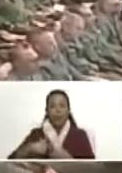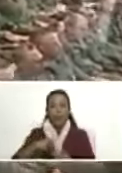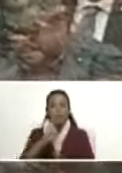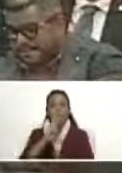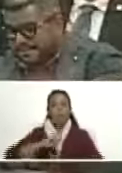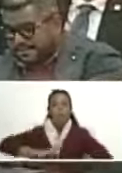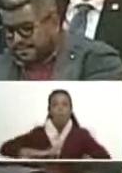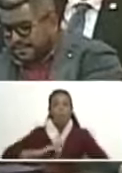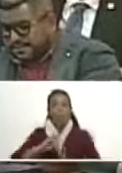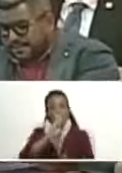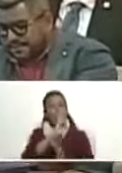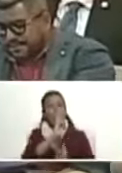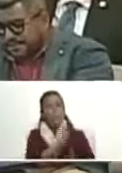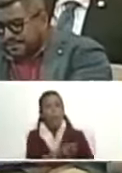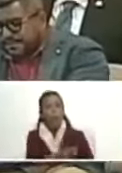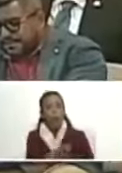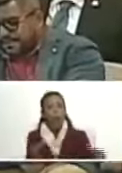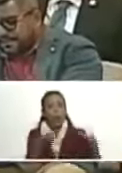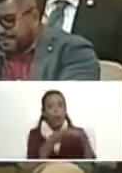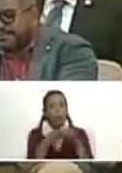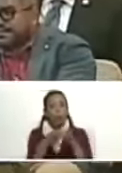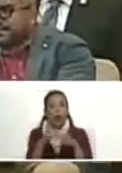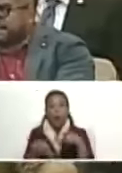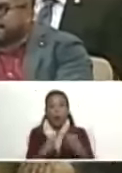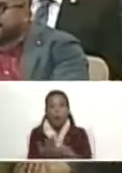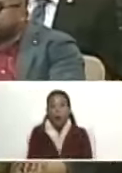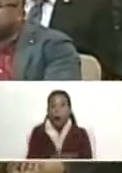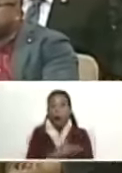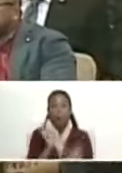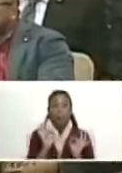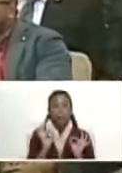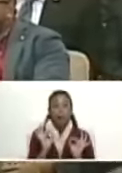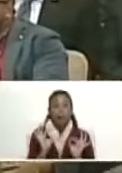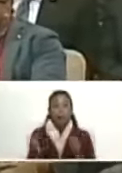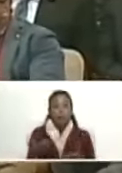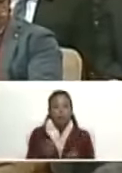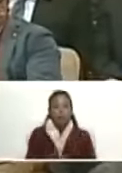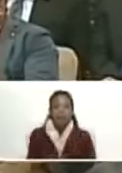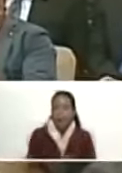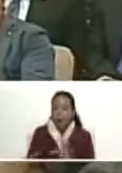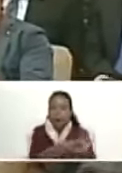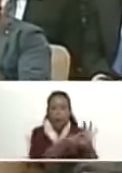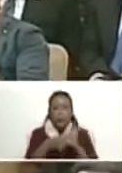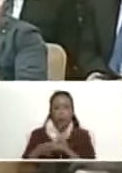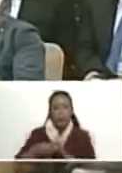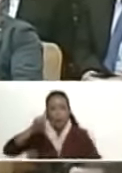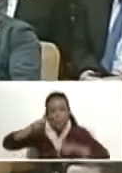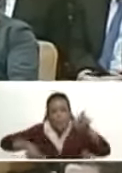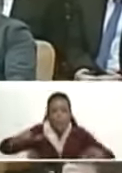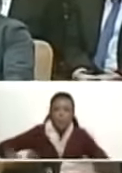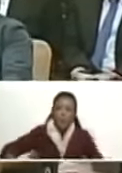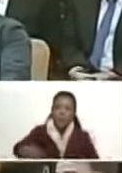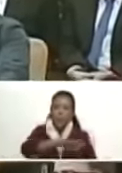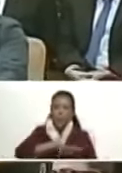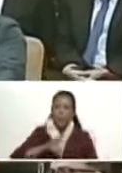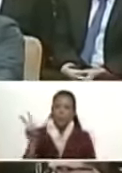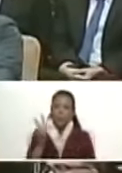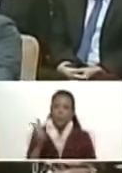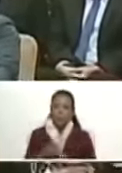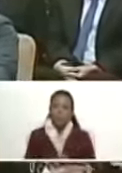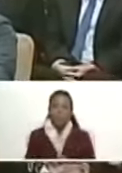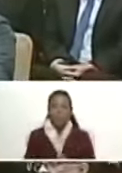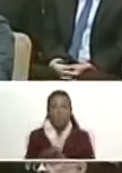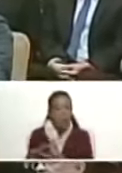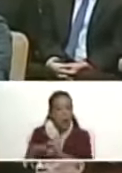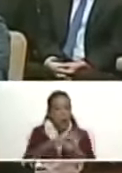respuesta unida, nacional, como nunca antes hemos dado. La unión del alma nacional. La unión